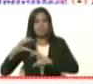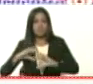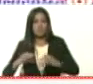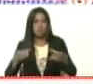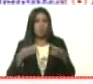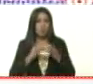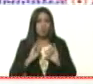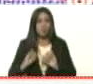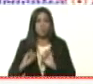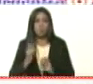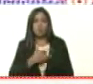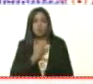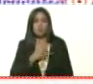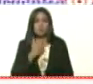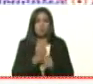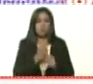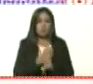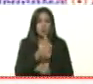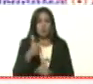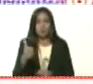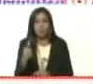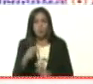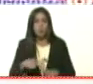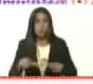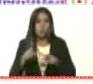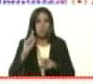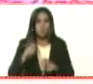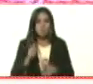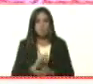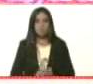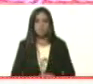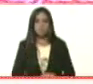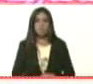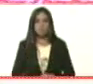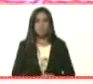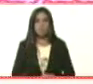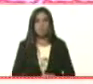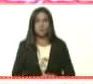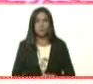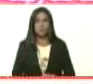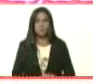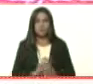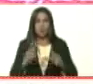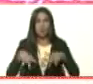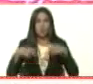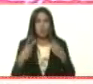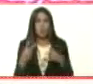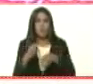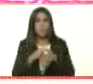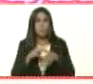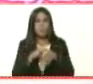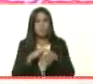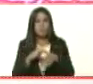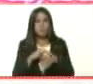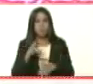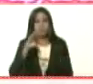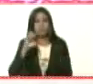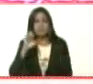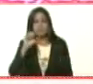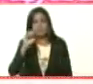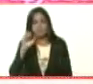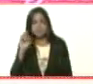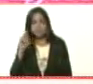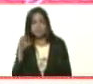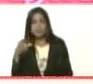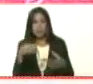equipo, la Universidad de los Trabajadores Jesús Rivero, el nuevo ministro César Trompi y la clase